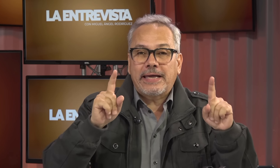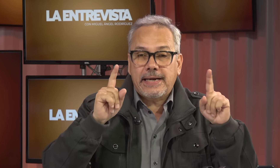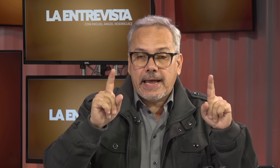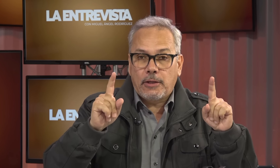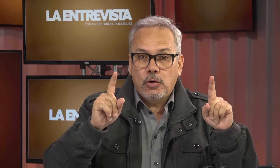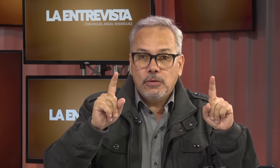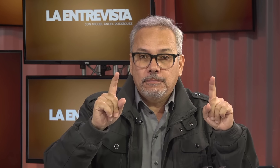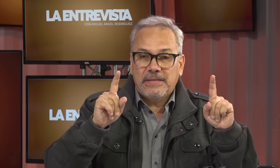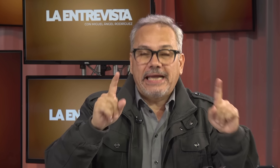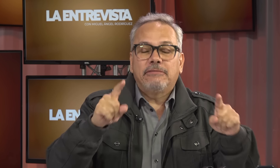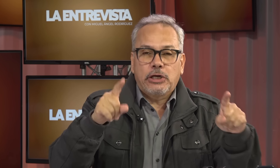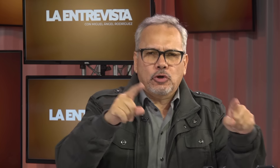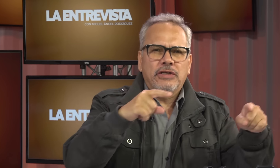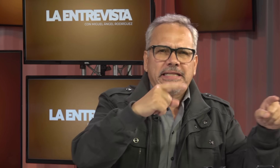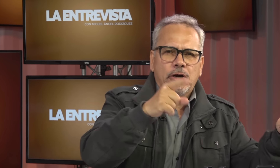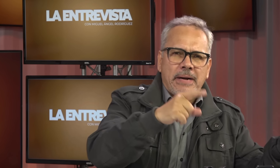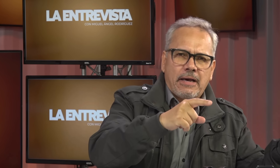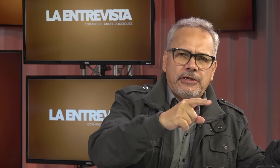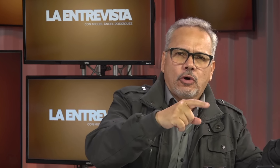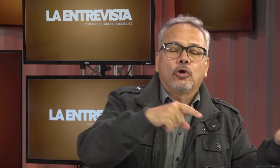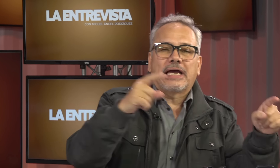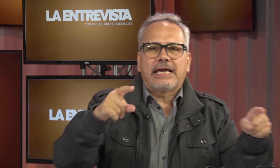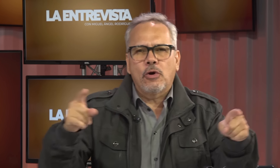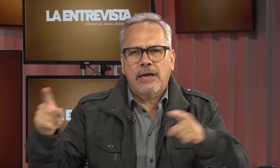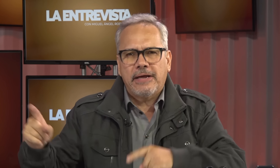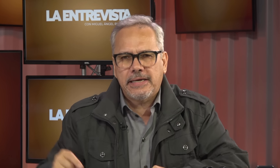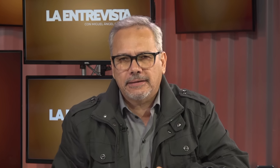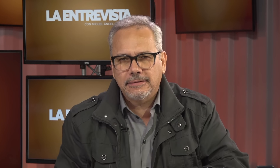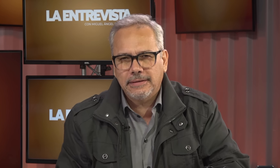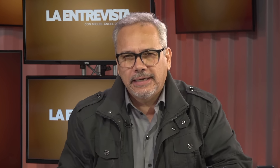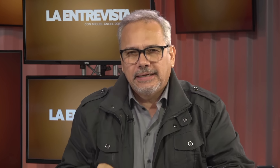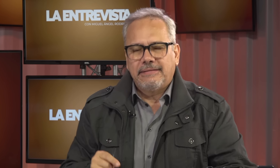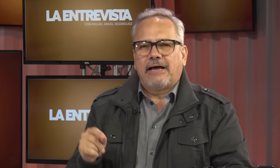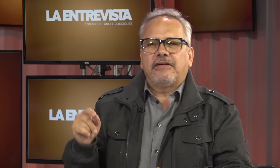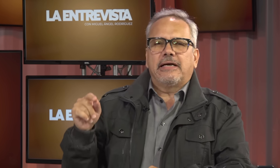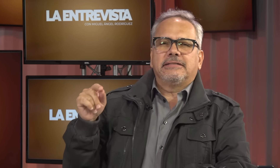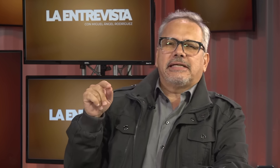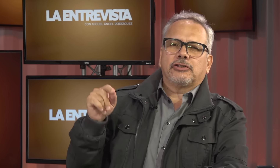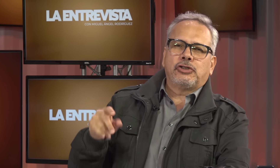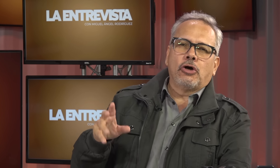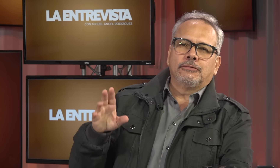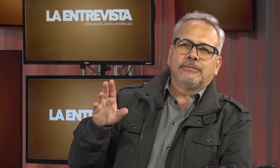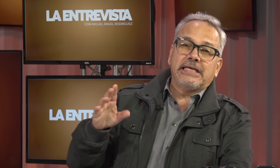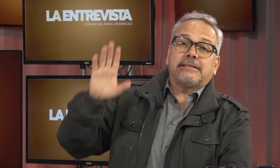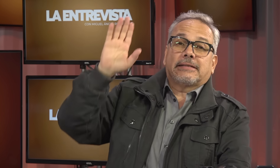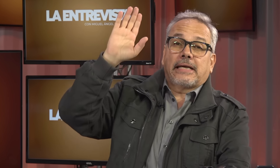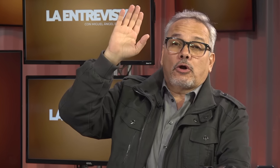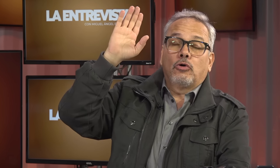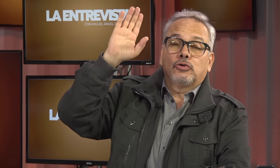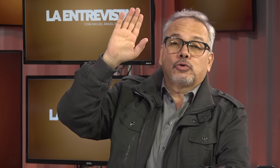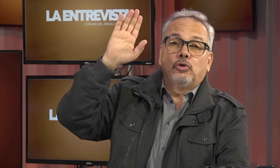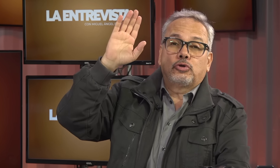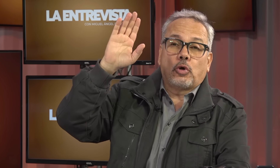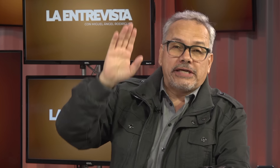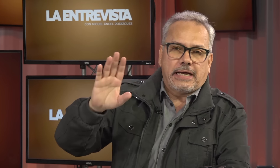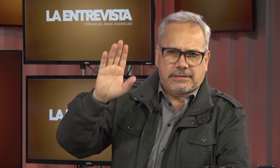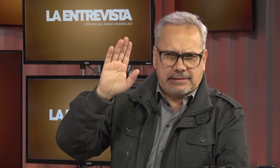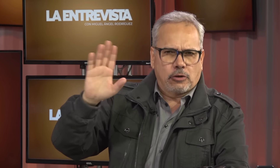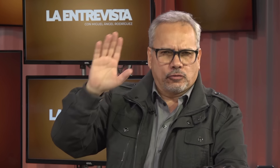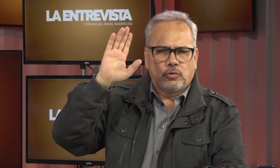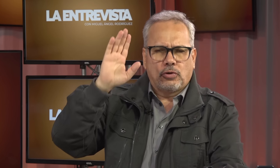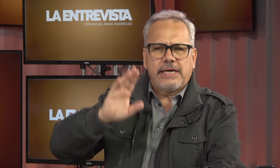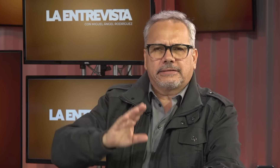fue creado, entre otros dineros mal habidos, con aquellos que venían de la financiación disque